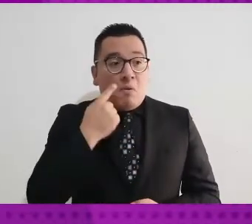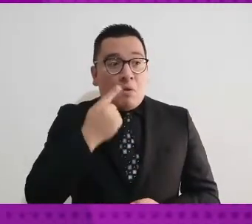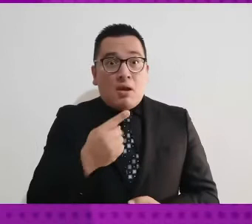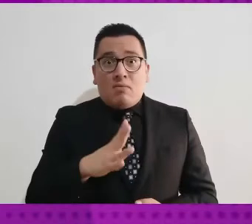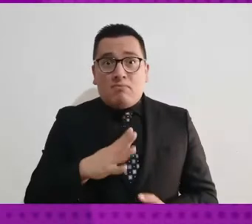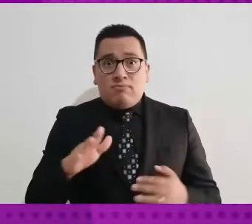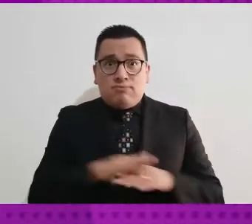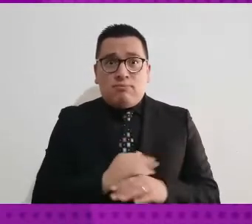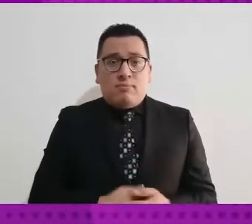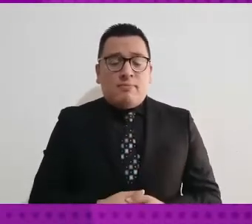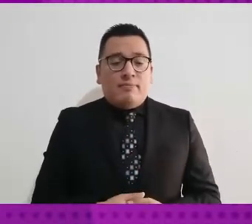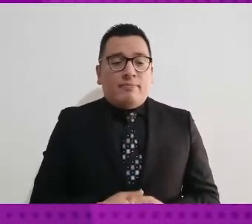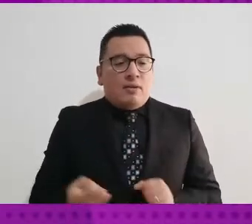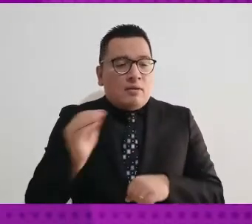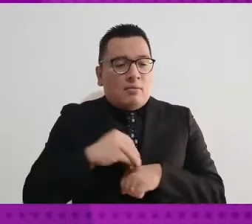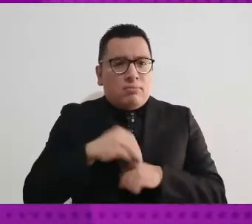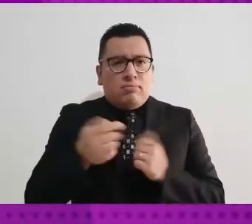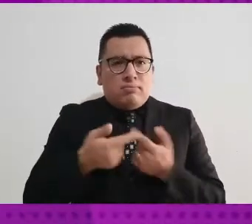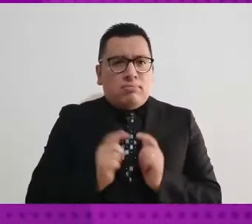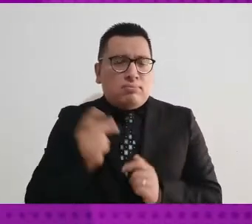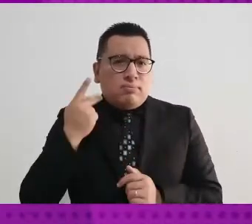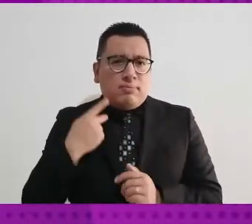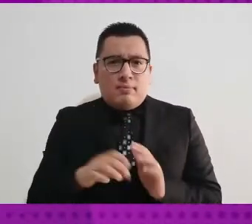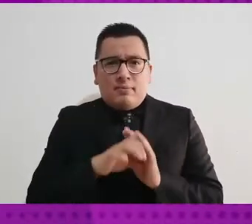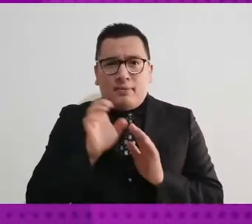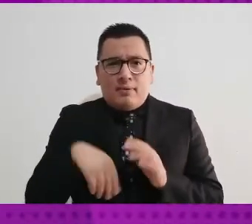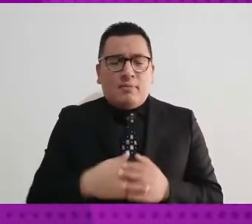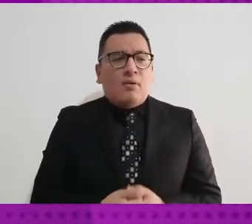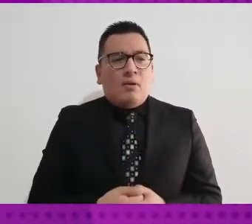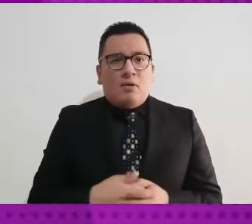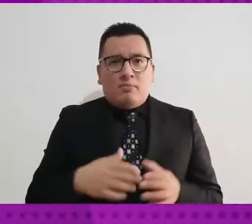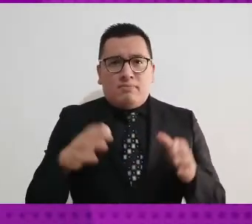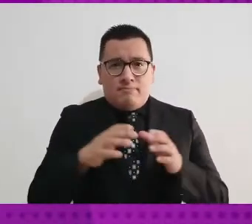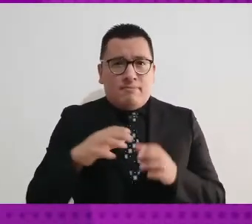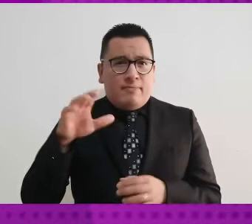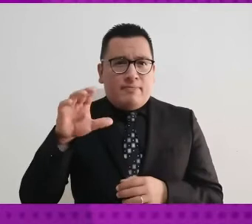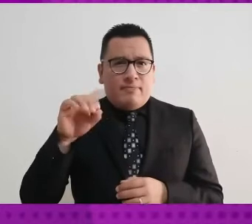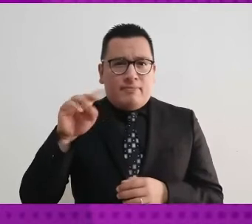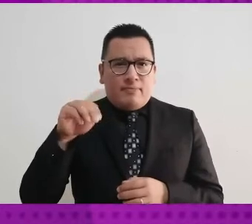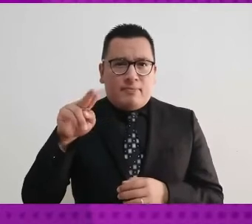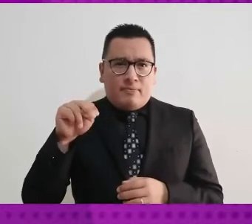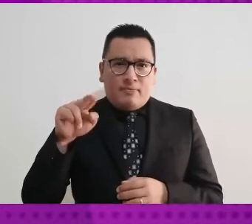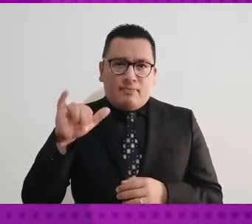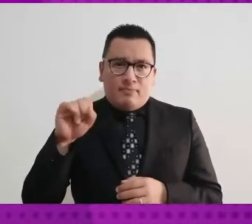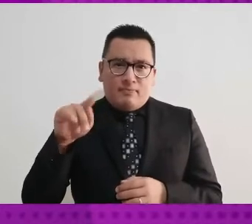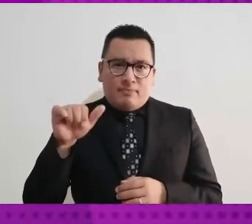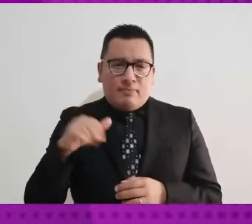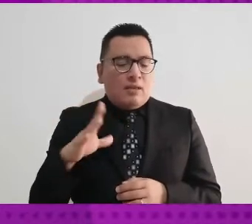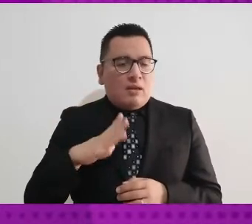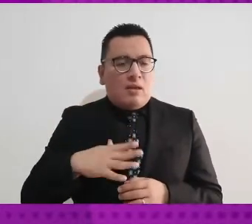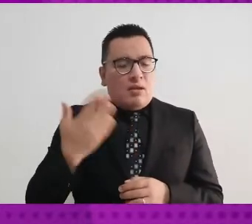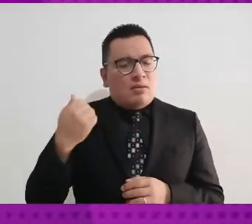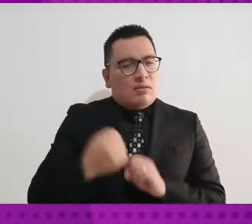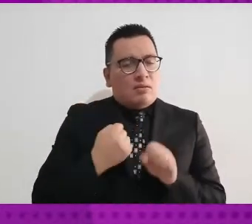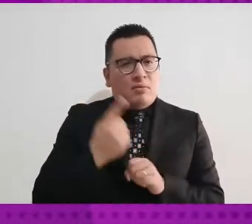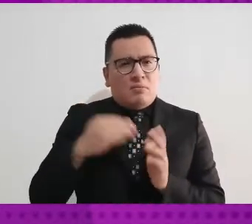producto de esas reformas al incorporar partidos políticos como el Partido Comunista, que previo a estas manifestaciones, ya a esta época de